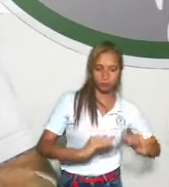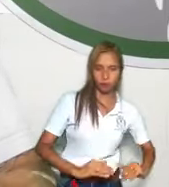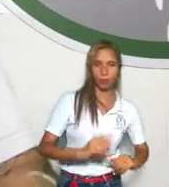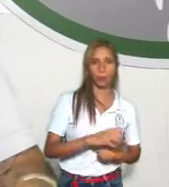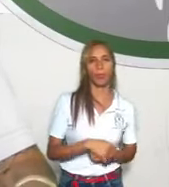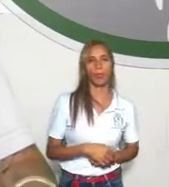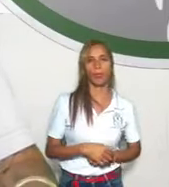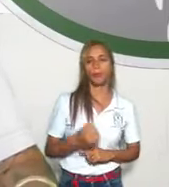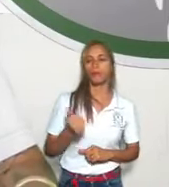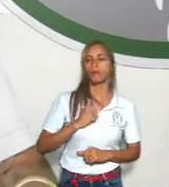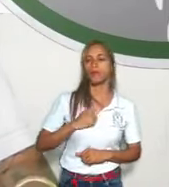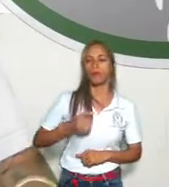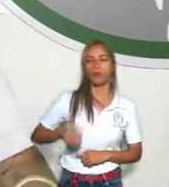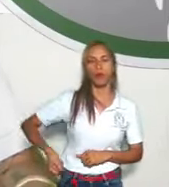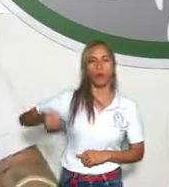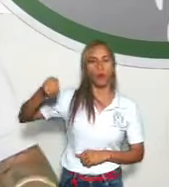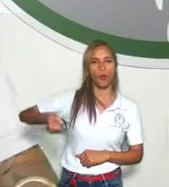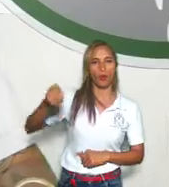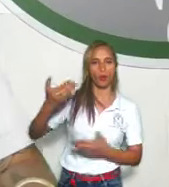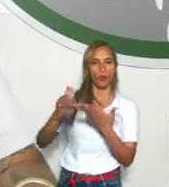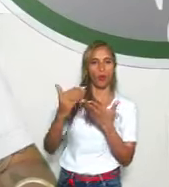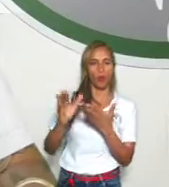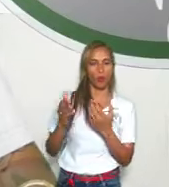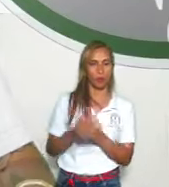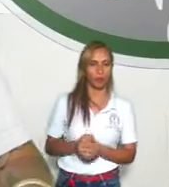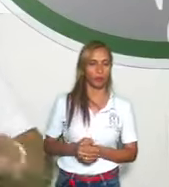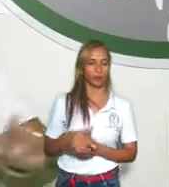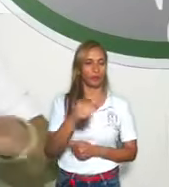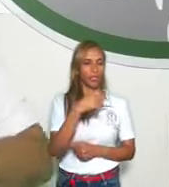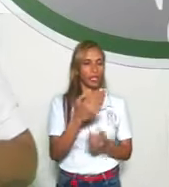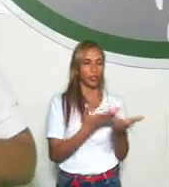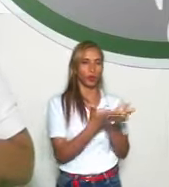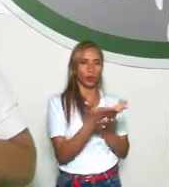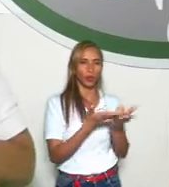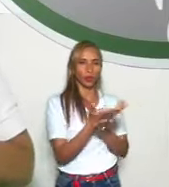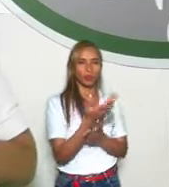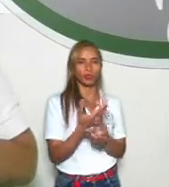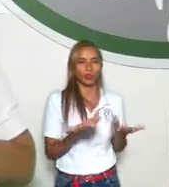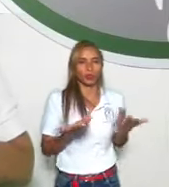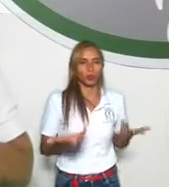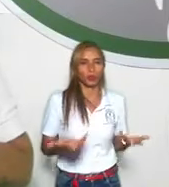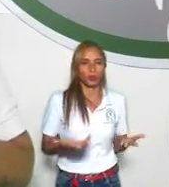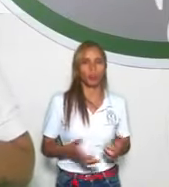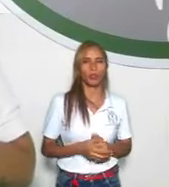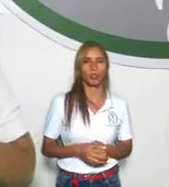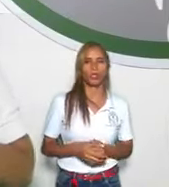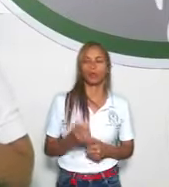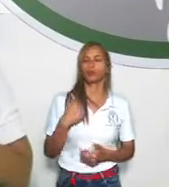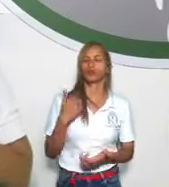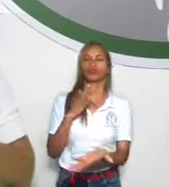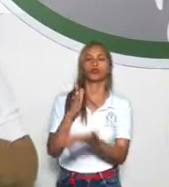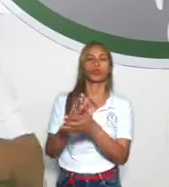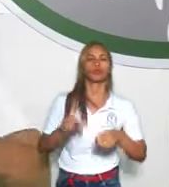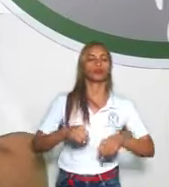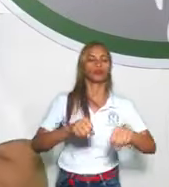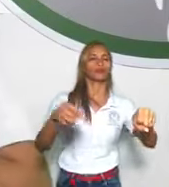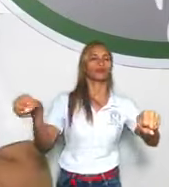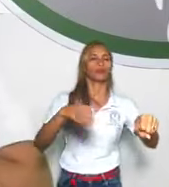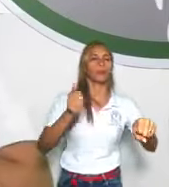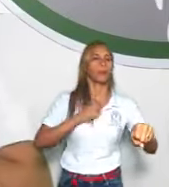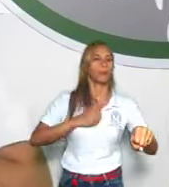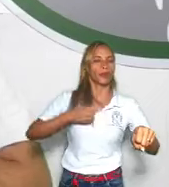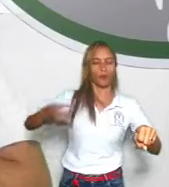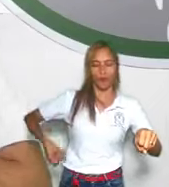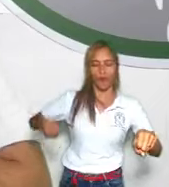de compras ecológicas. Entonces ahí están esos pequeños tips, como la bolsita que podemos llevar a los supermercados y ayudar a que no